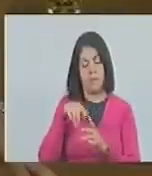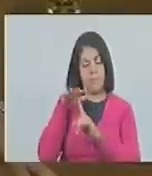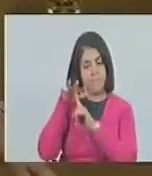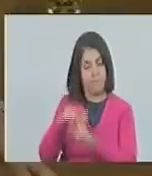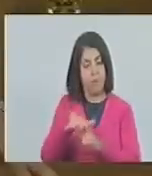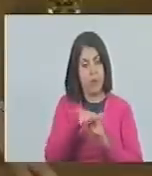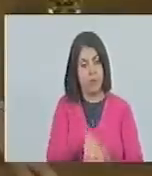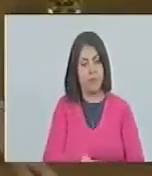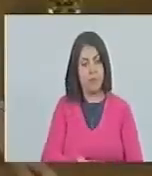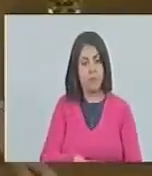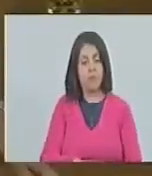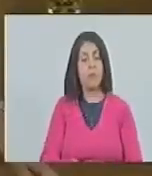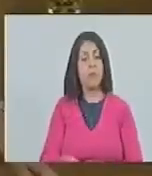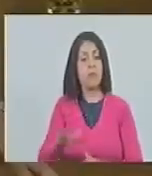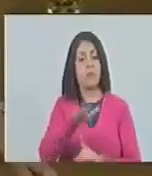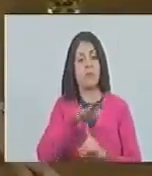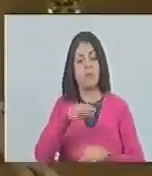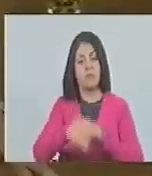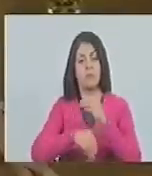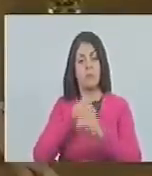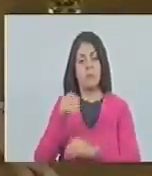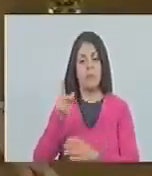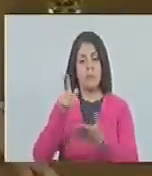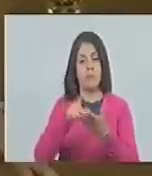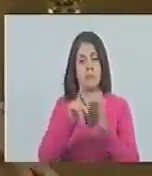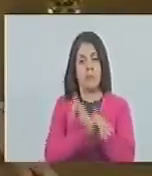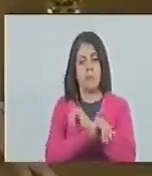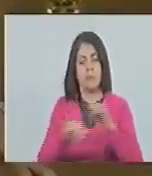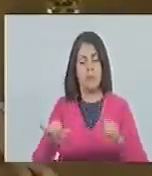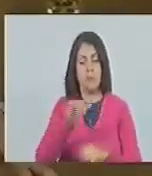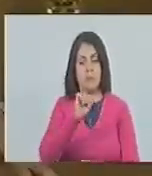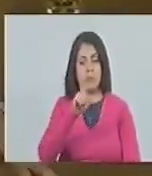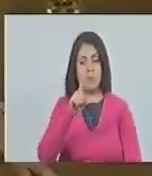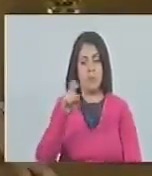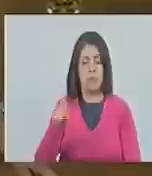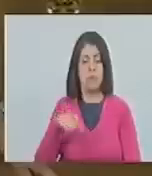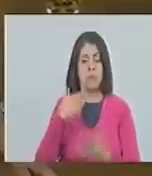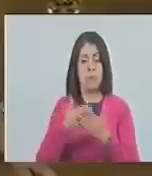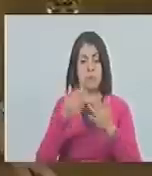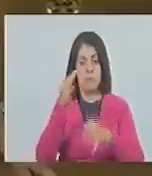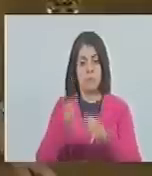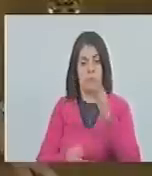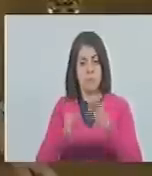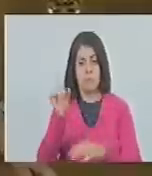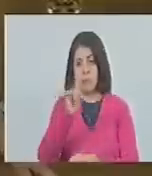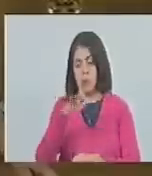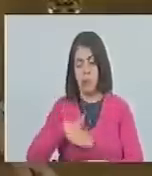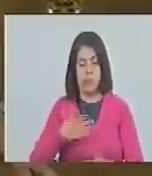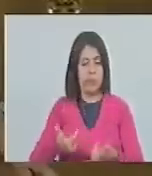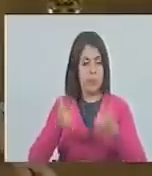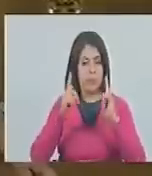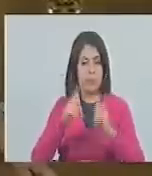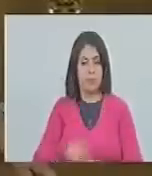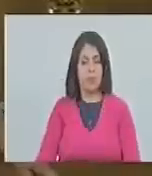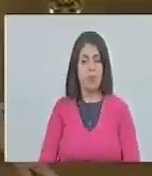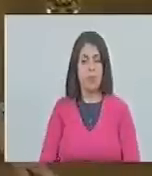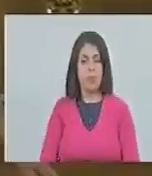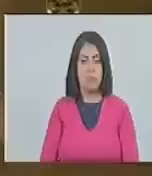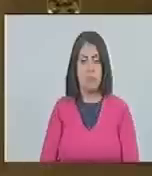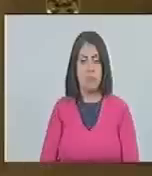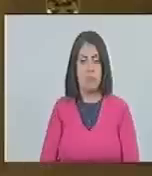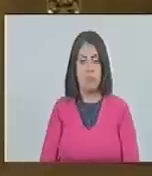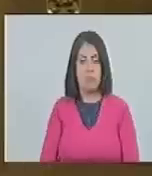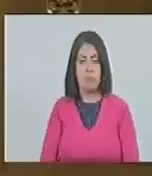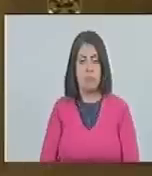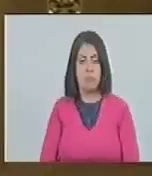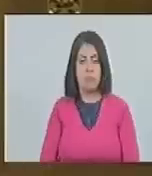presión, la etapa de la manipulación, llegue a su fin y que el caso de Alex Saab llegue a un juicio. No podemos permitirlo.